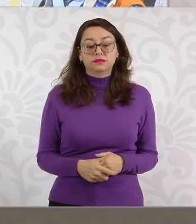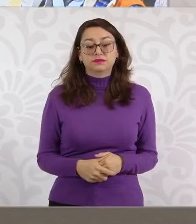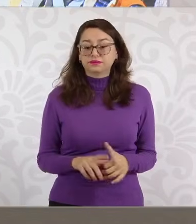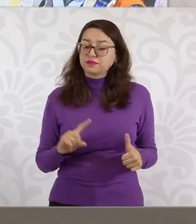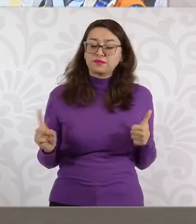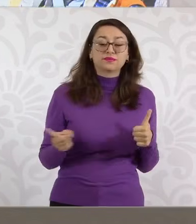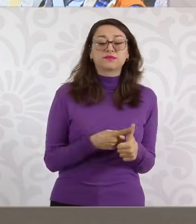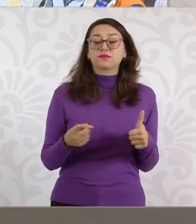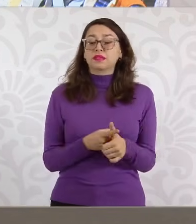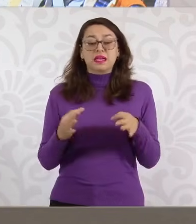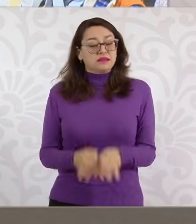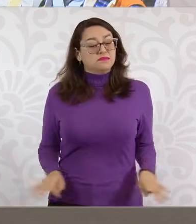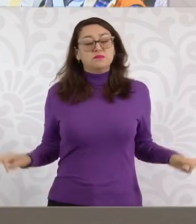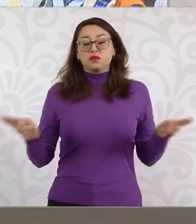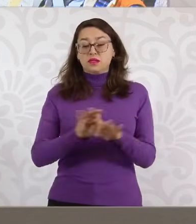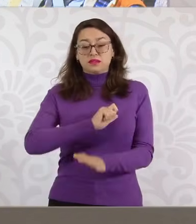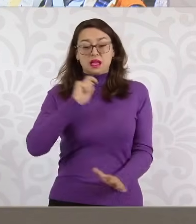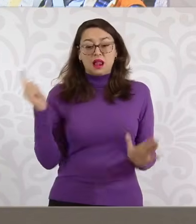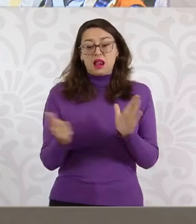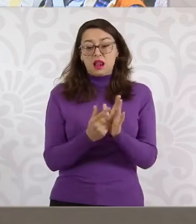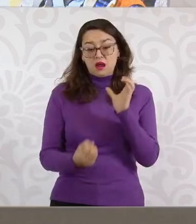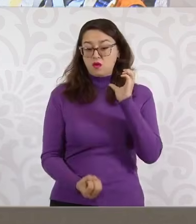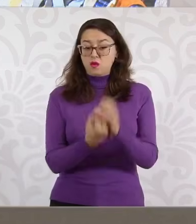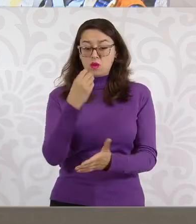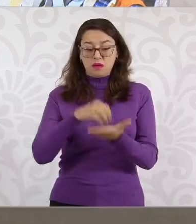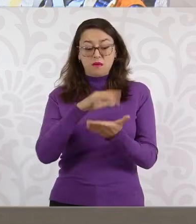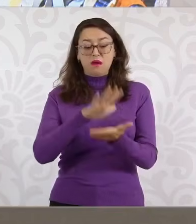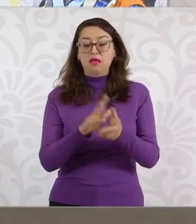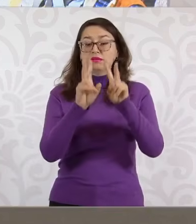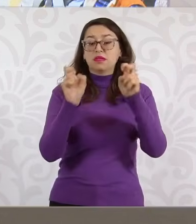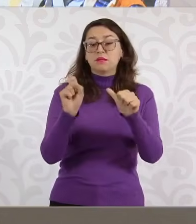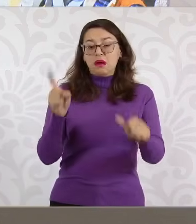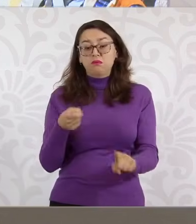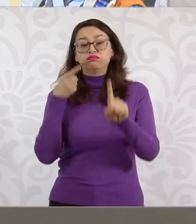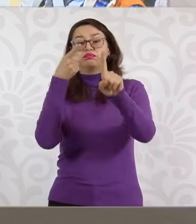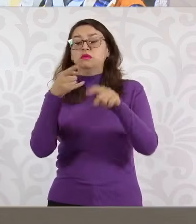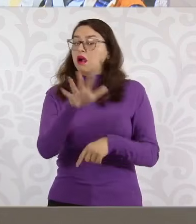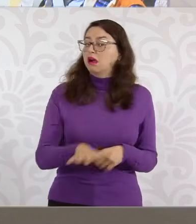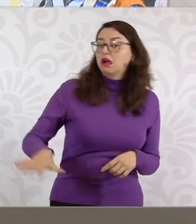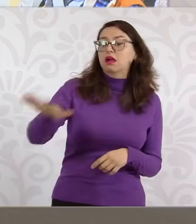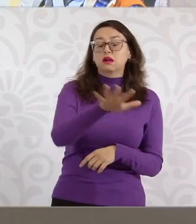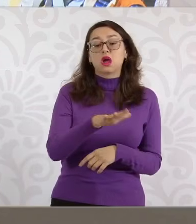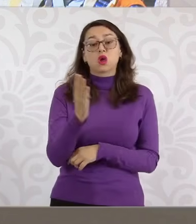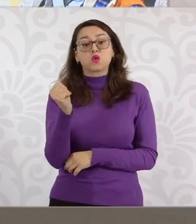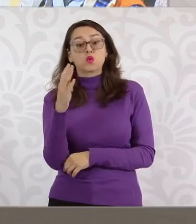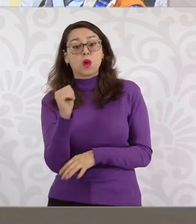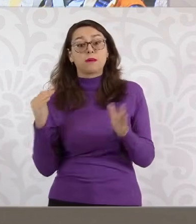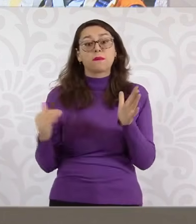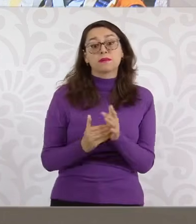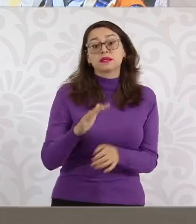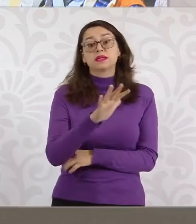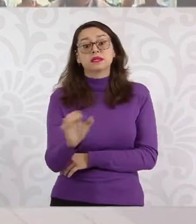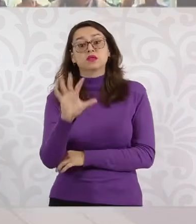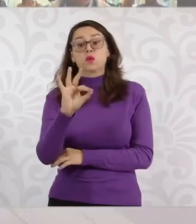elemento muy importante de la ley es el aspecto social. Se han concluido 9,547